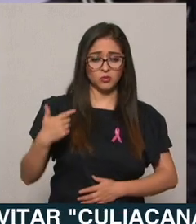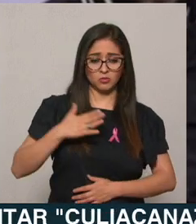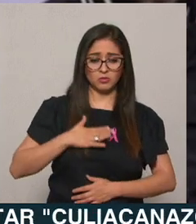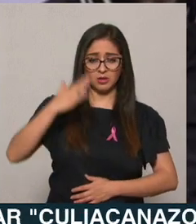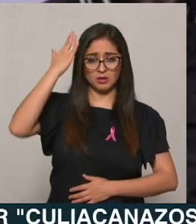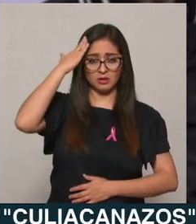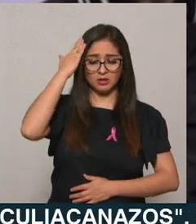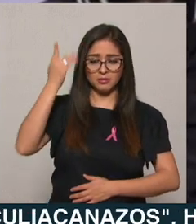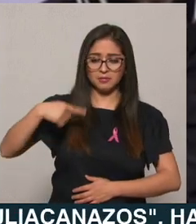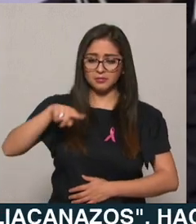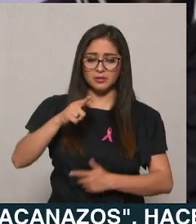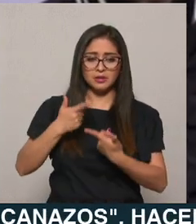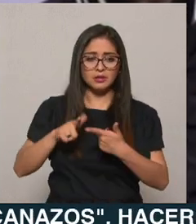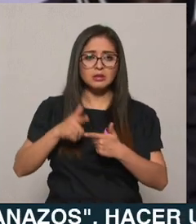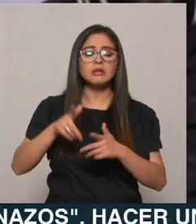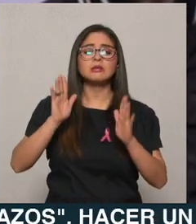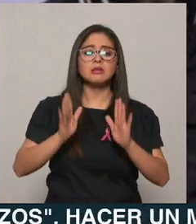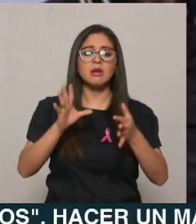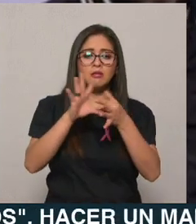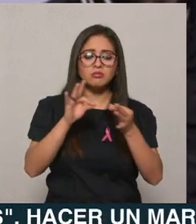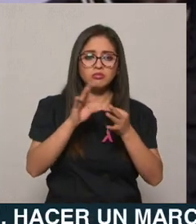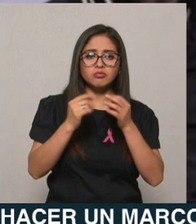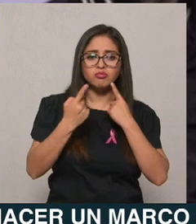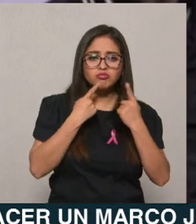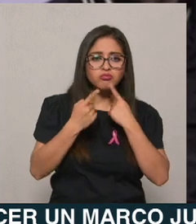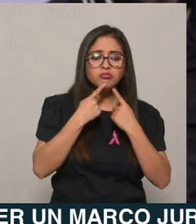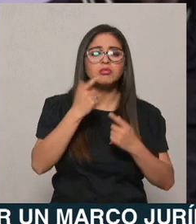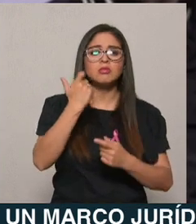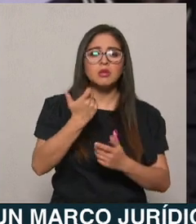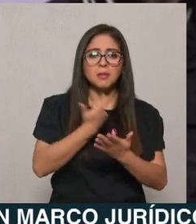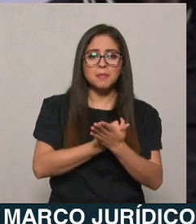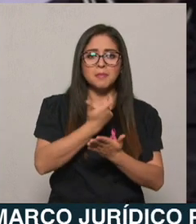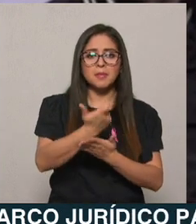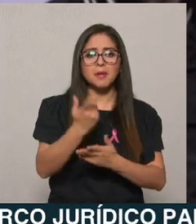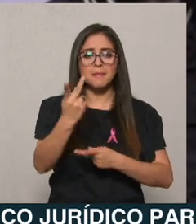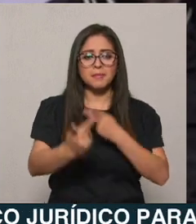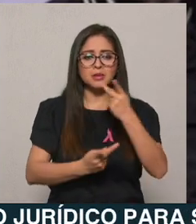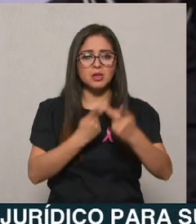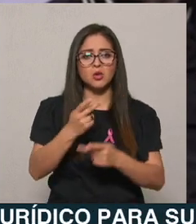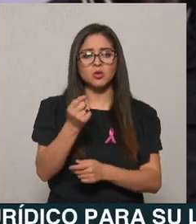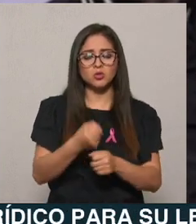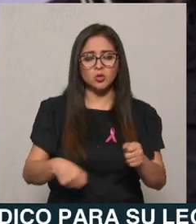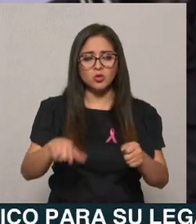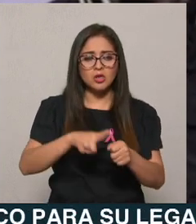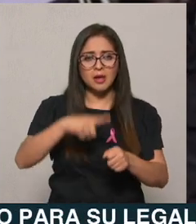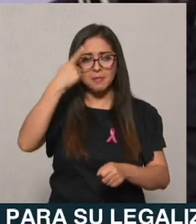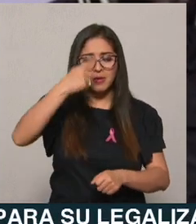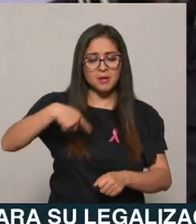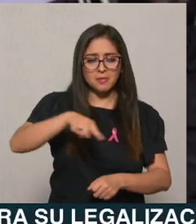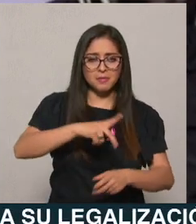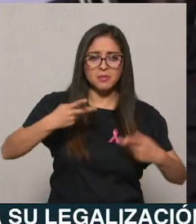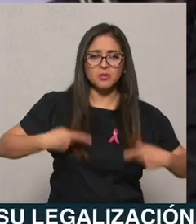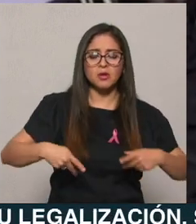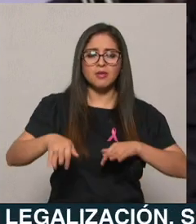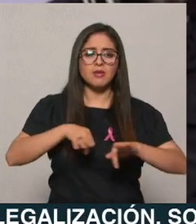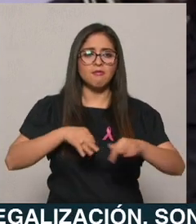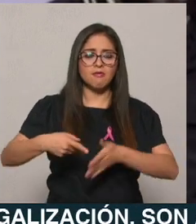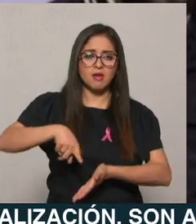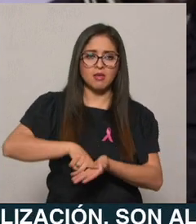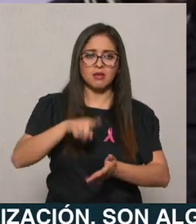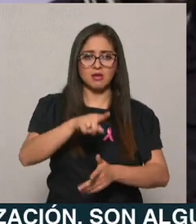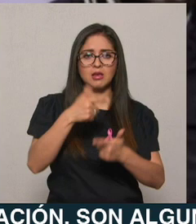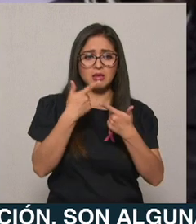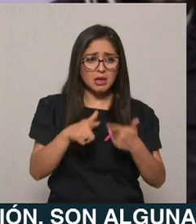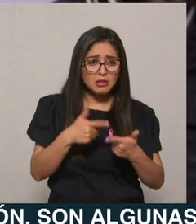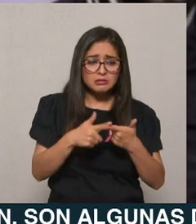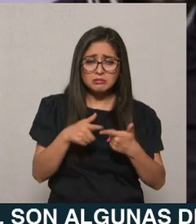mesa de negociación es que empecemos a revisar las prestaciones sociales para los trabajadores del volante. No hay